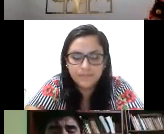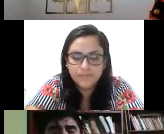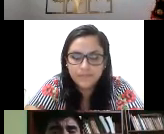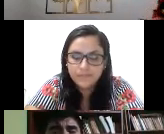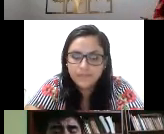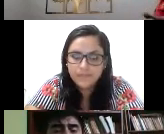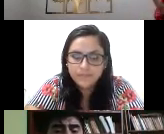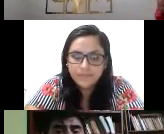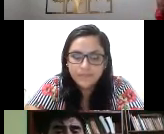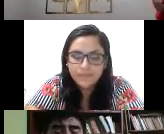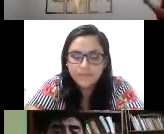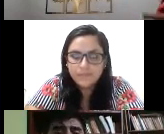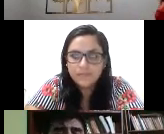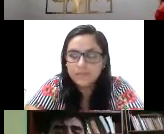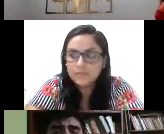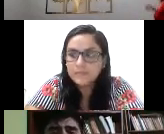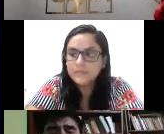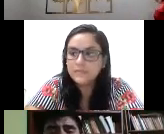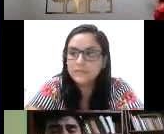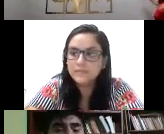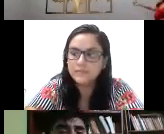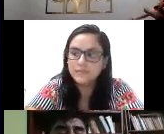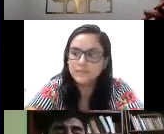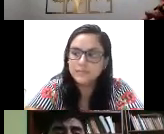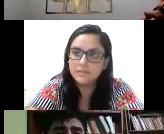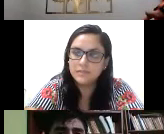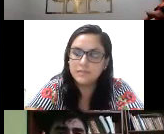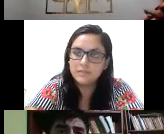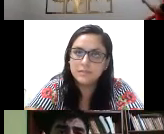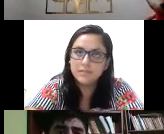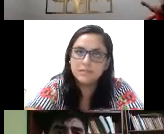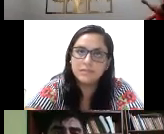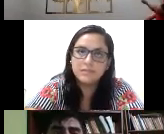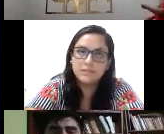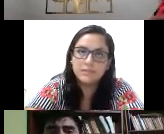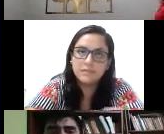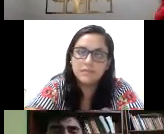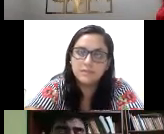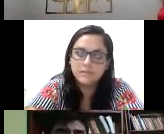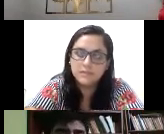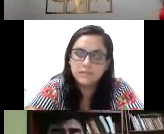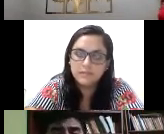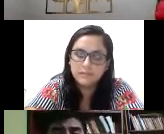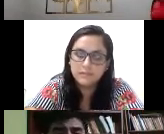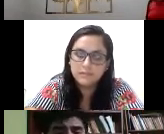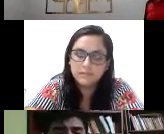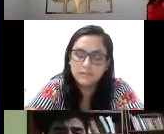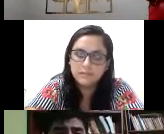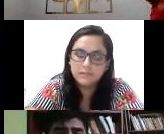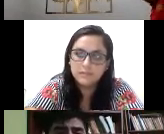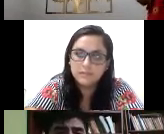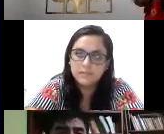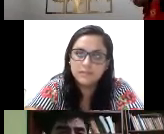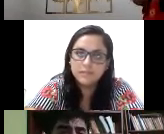virus realmente pudo haber pasado la barrera biogenética, la barrera que respecta a lo que